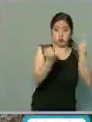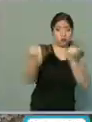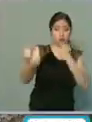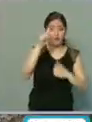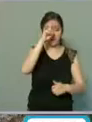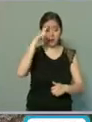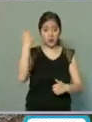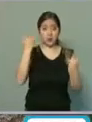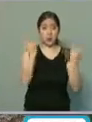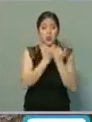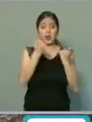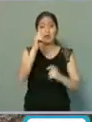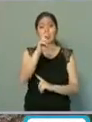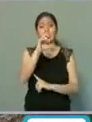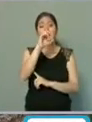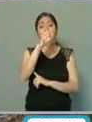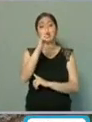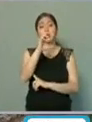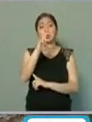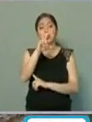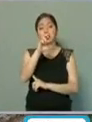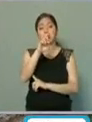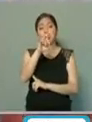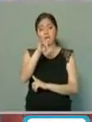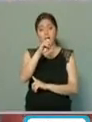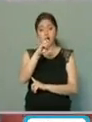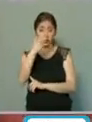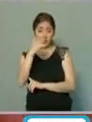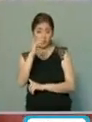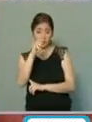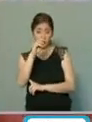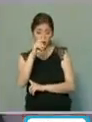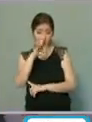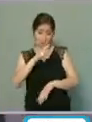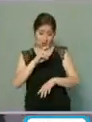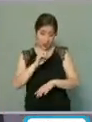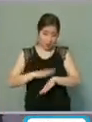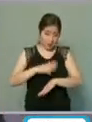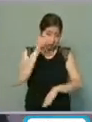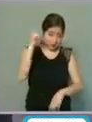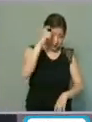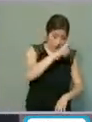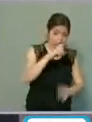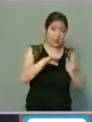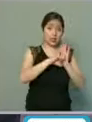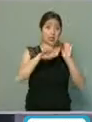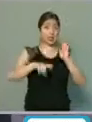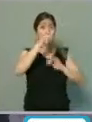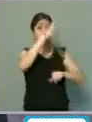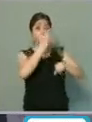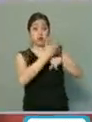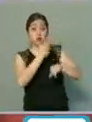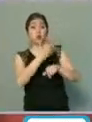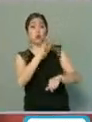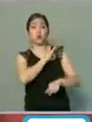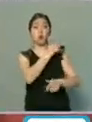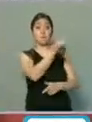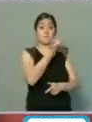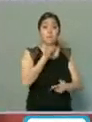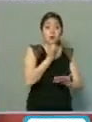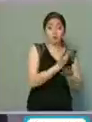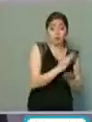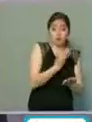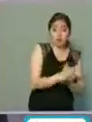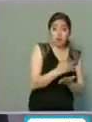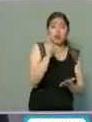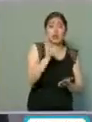crédito hipotecario te sale más complicado que sacar un Totalmente, arma. y que en Estados Unidos es bastante fácil tener un crédito hipotecario. Entonces estamos en una situación en